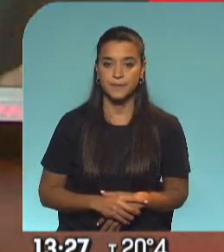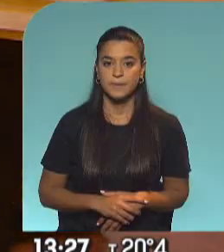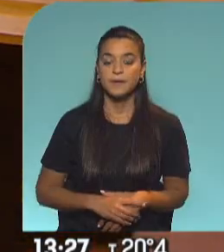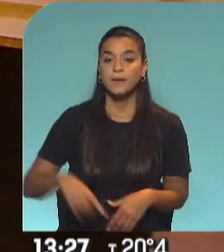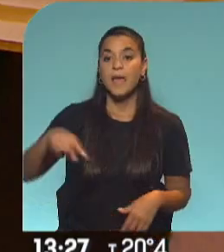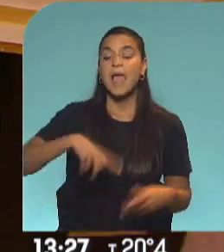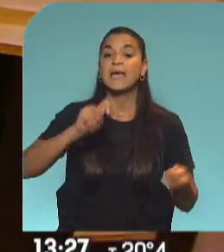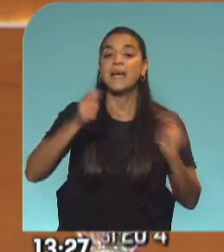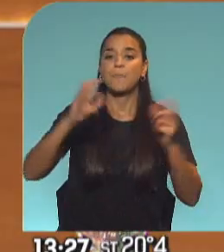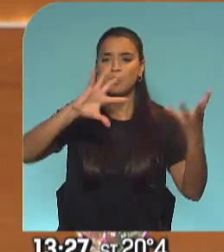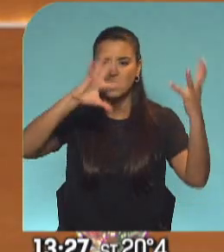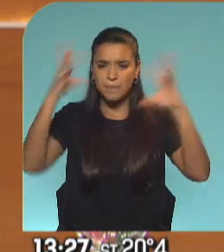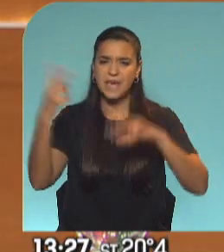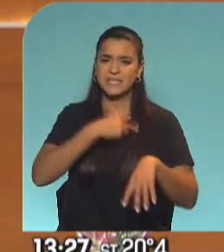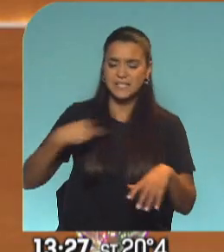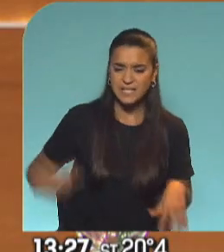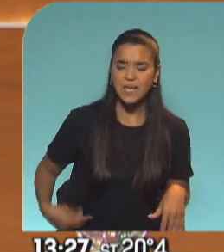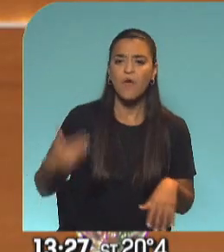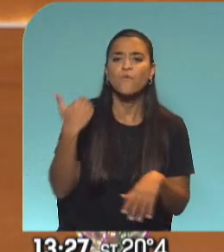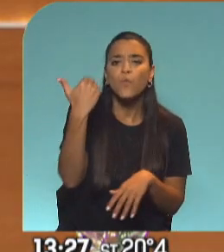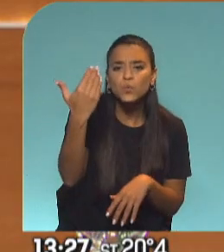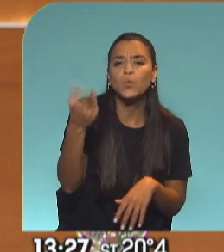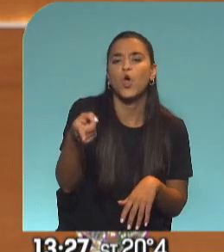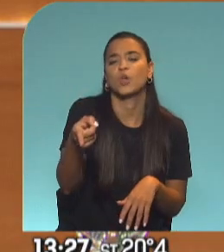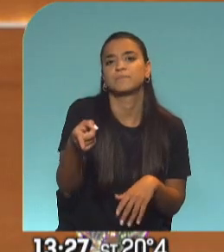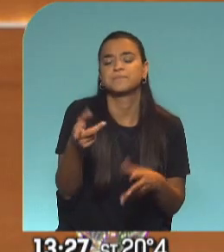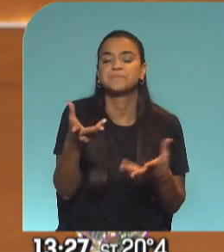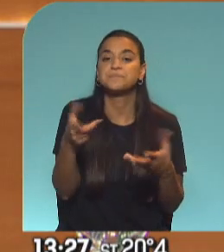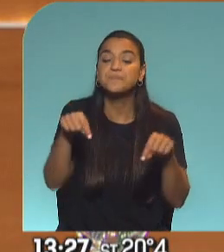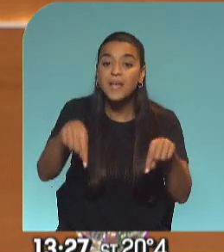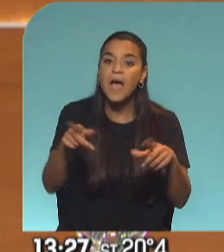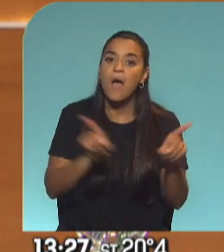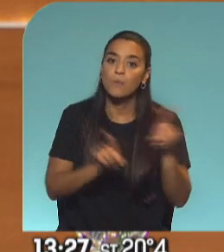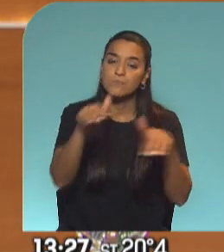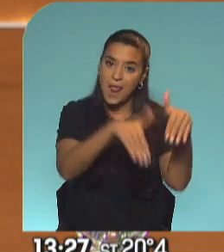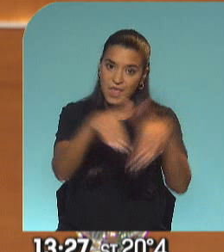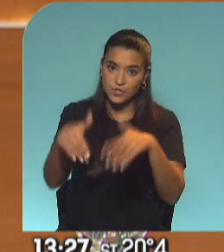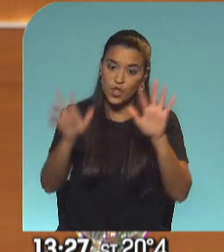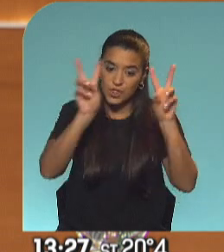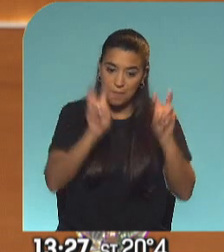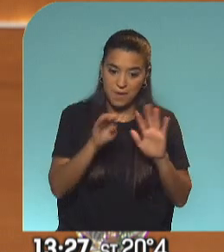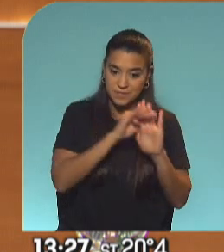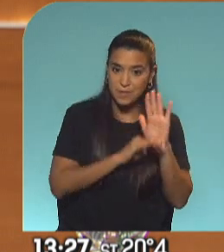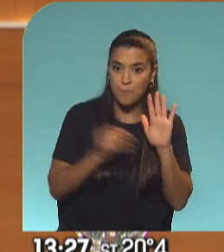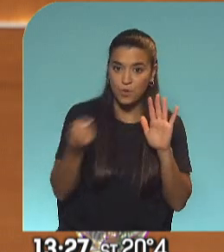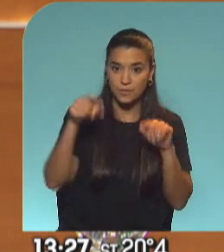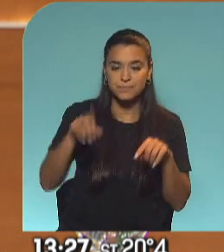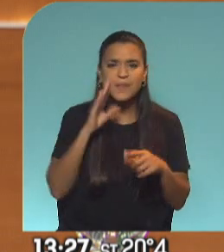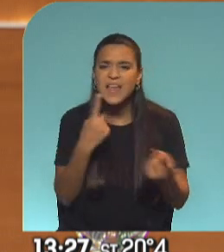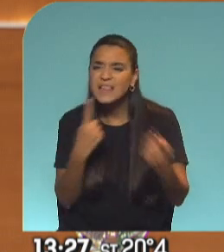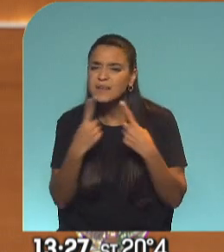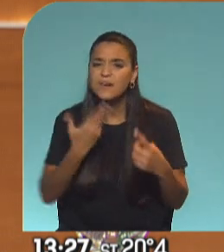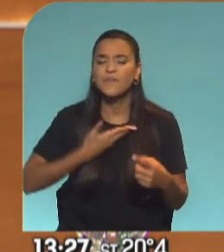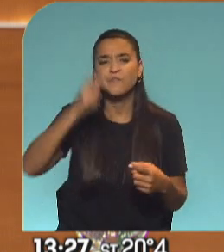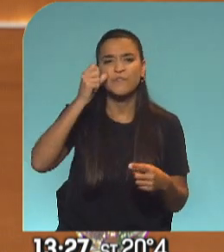Cambio climático, China, el futuro de la democracia, son algunas de las cosas que están en juego en esta elección en Estados Unidos. Vamos a una entrevista.